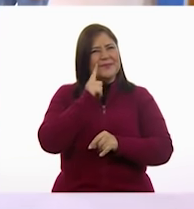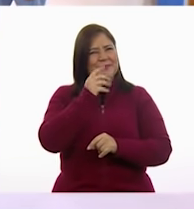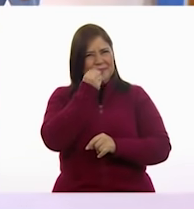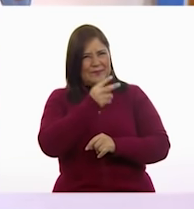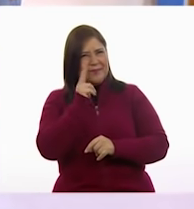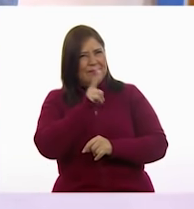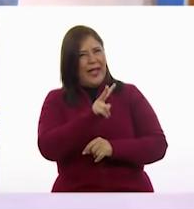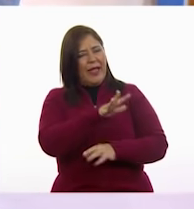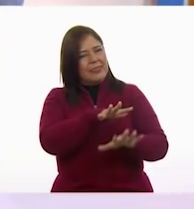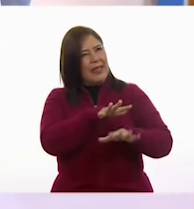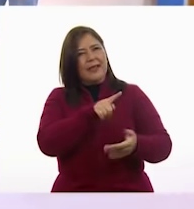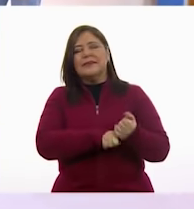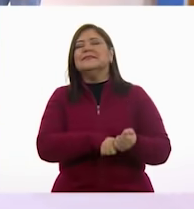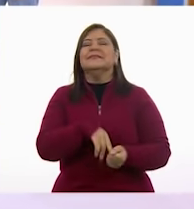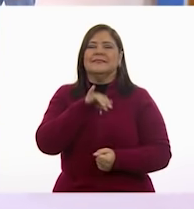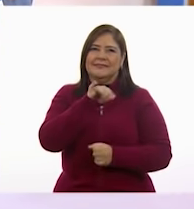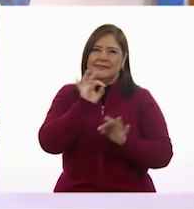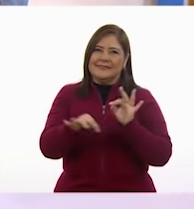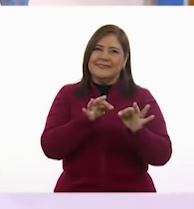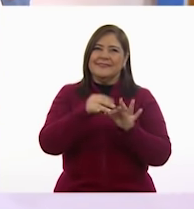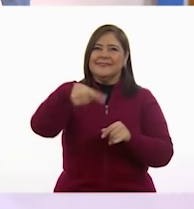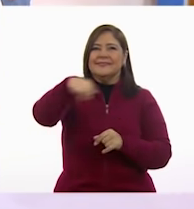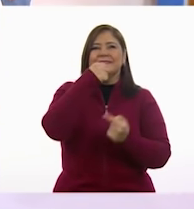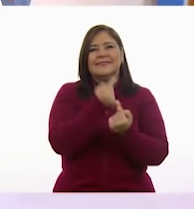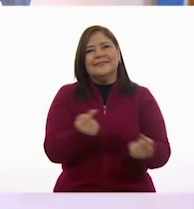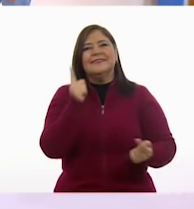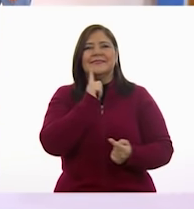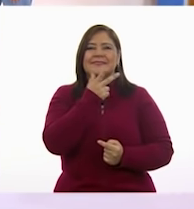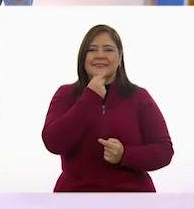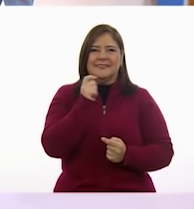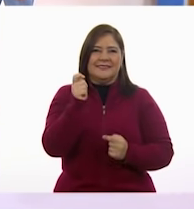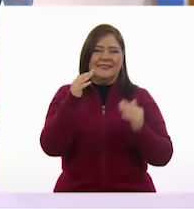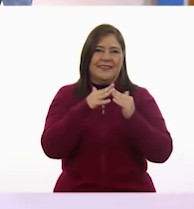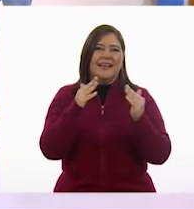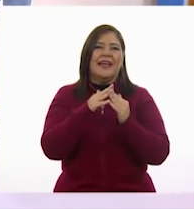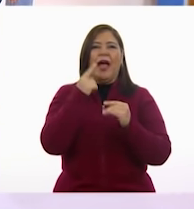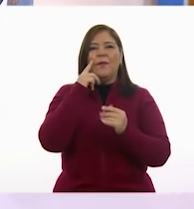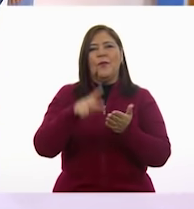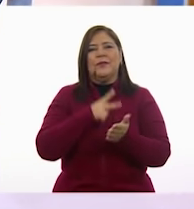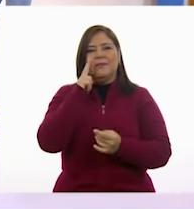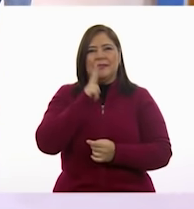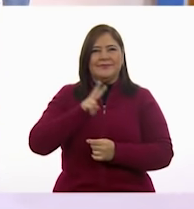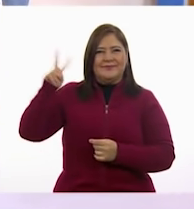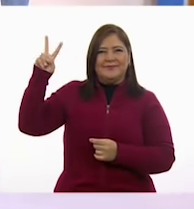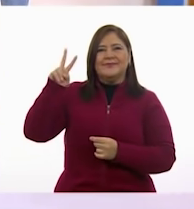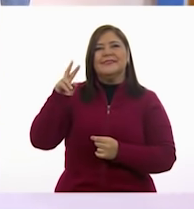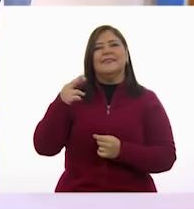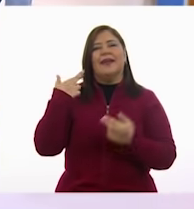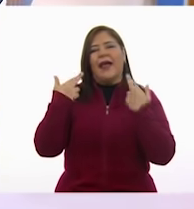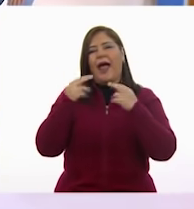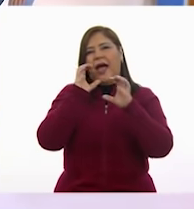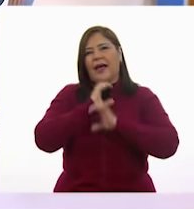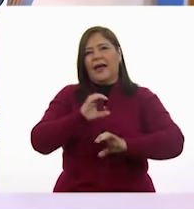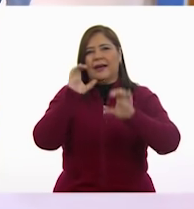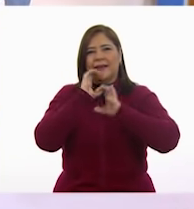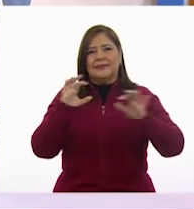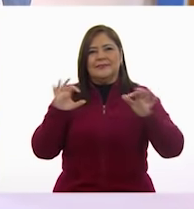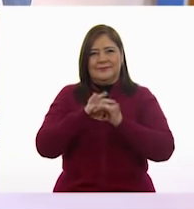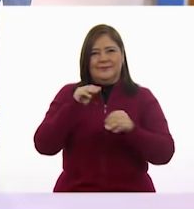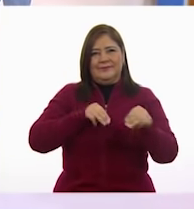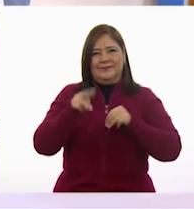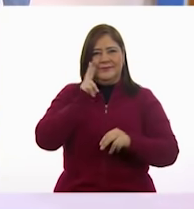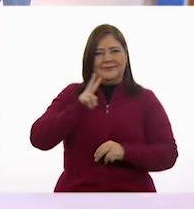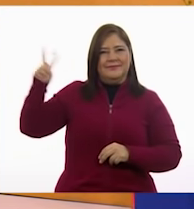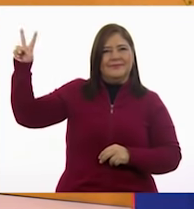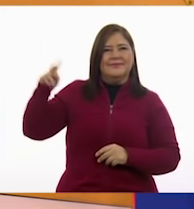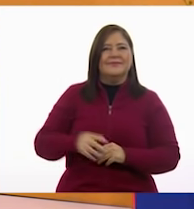Ok. ¿Listas, niñas y niños en casa? Sí. Y repetimos esa parte. Epo, etuki, tuki, epo,